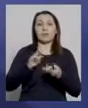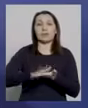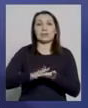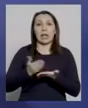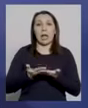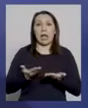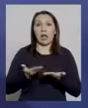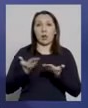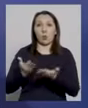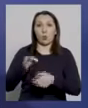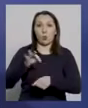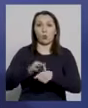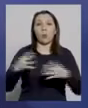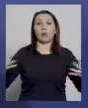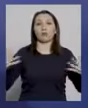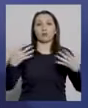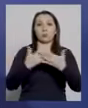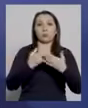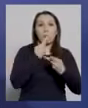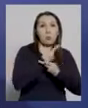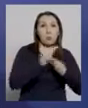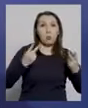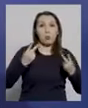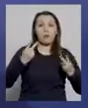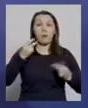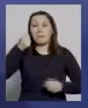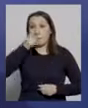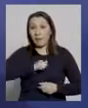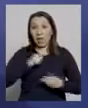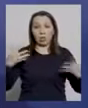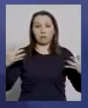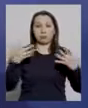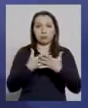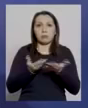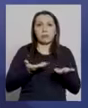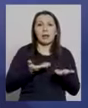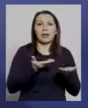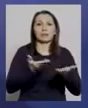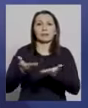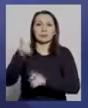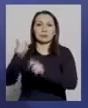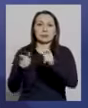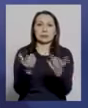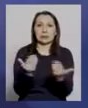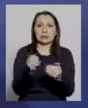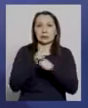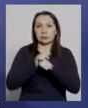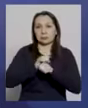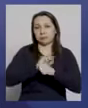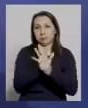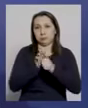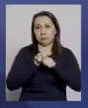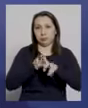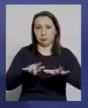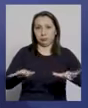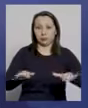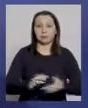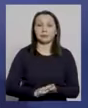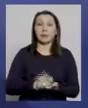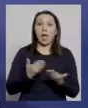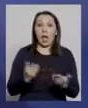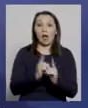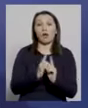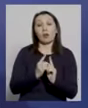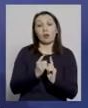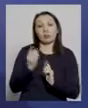salud integrado, público-privado, para atender las necesidades de esta pandemia. A continuación, le dejo